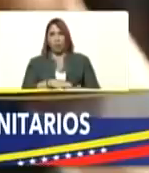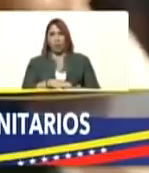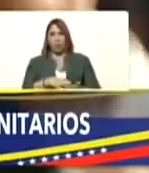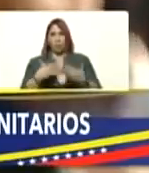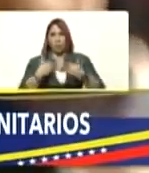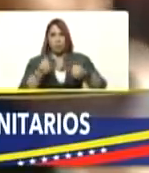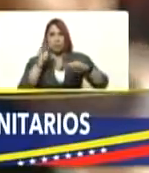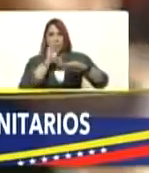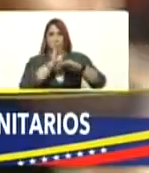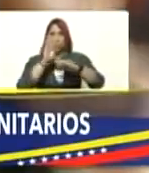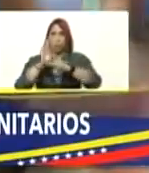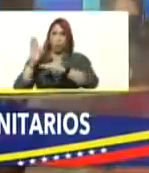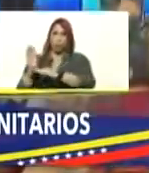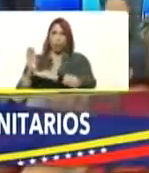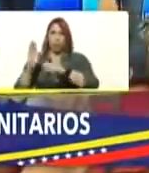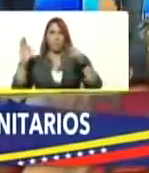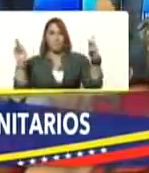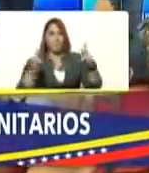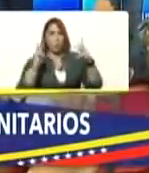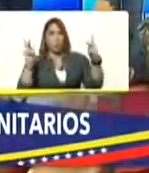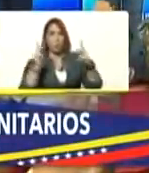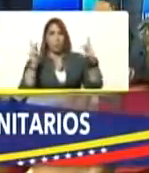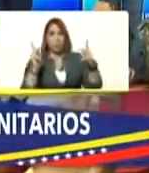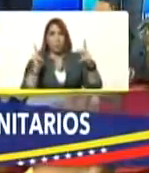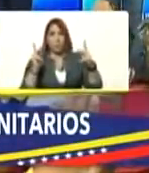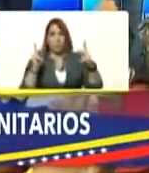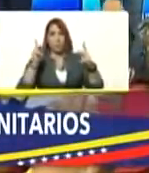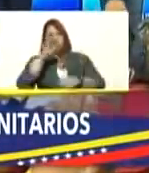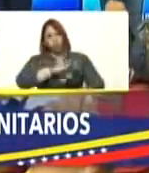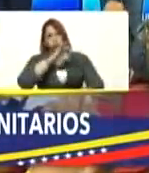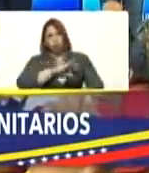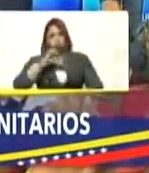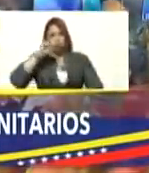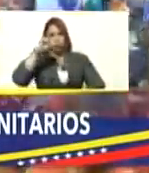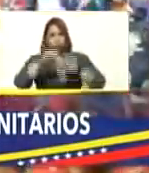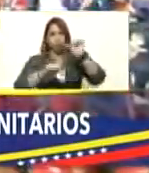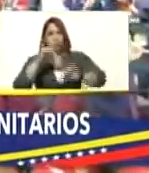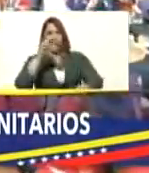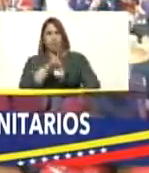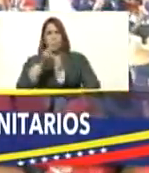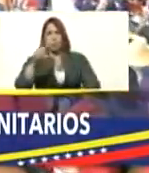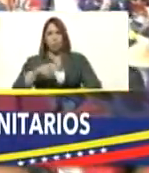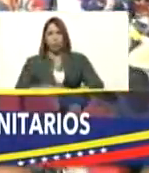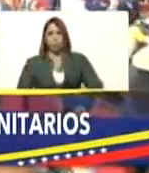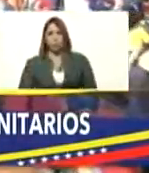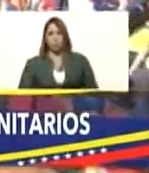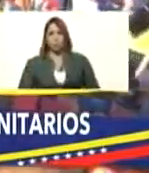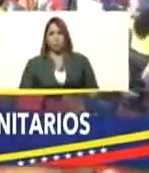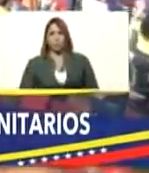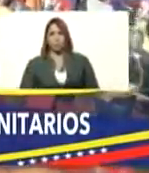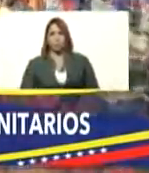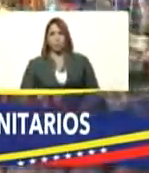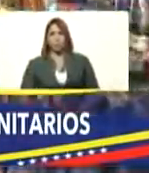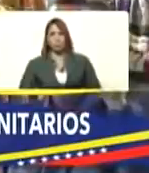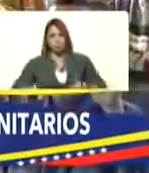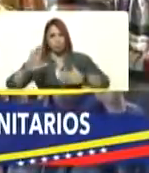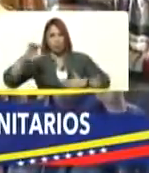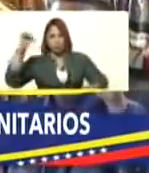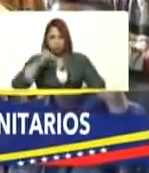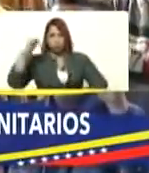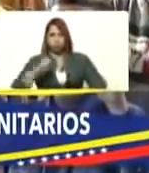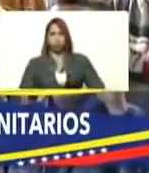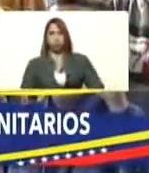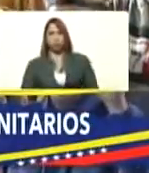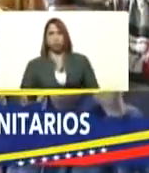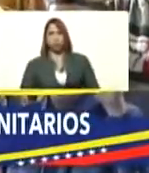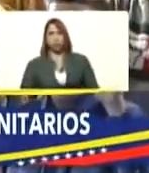seguridad, prosperidad y del socialismo del siglo XXI. Así lo juro y